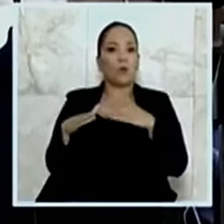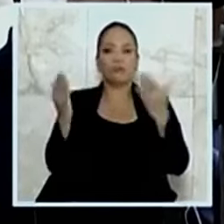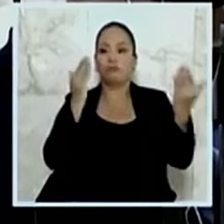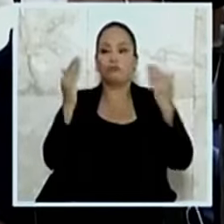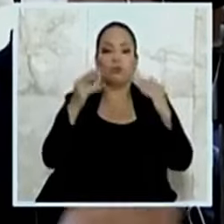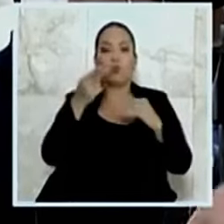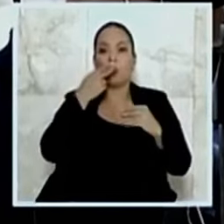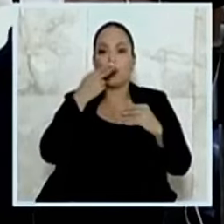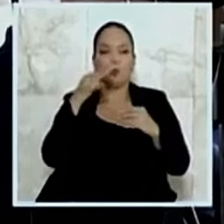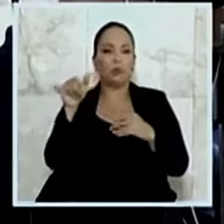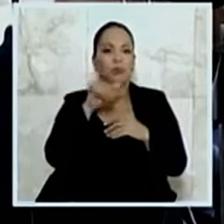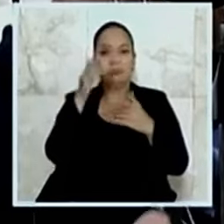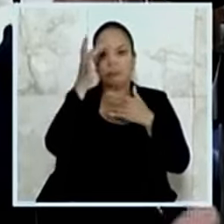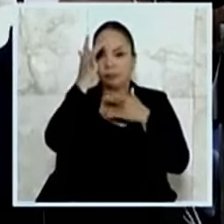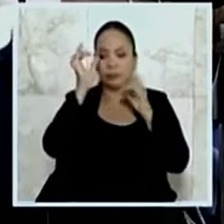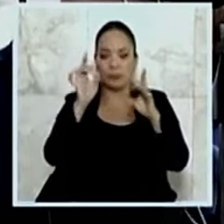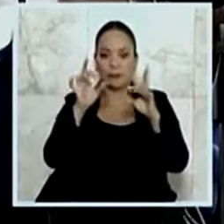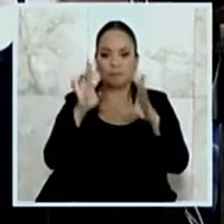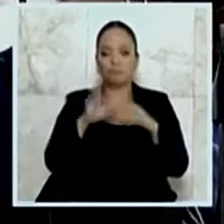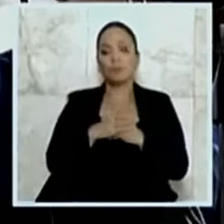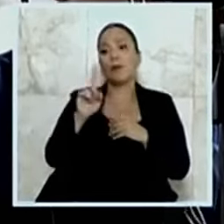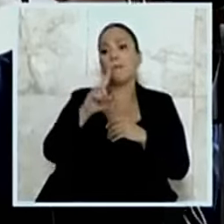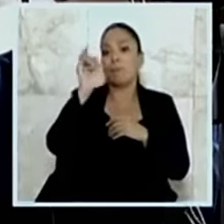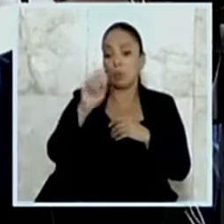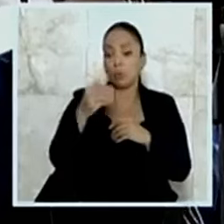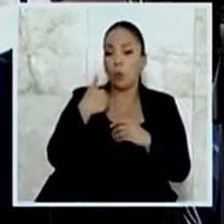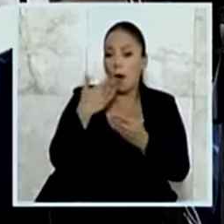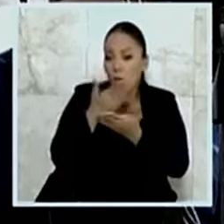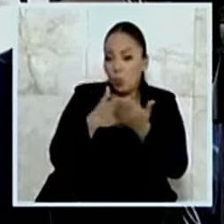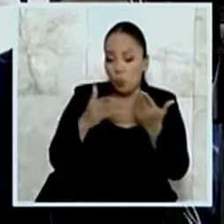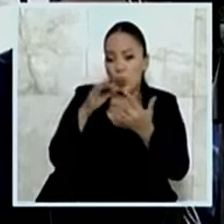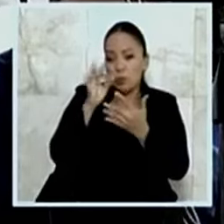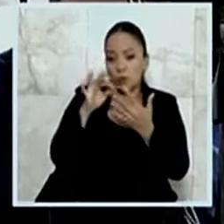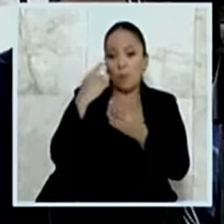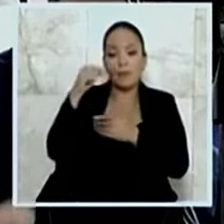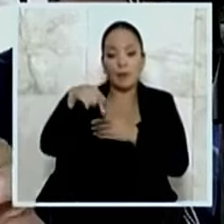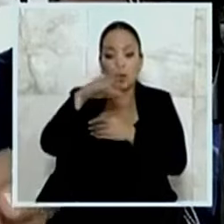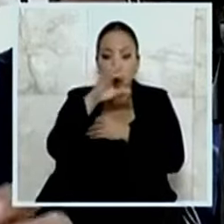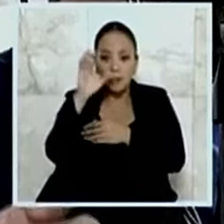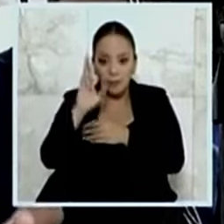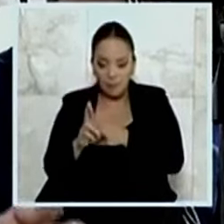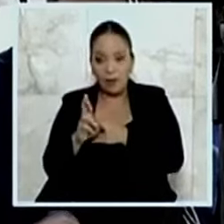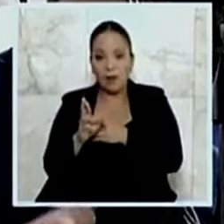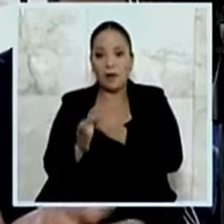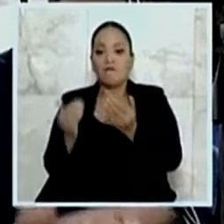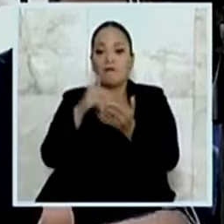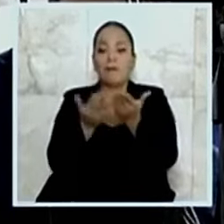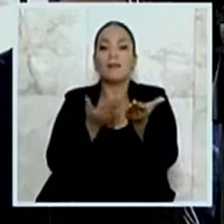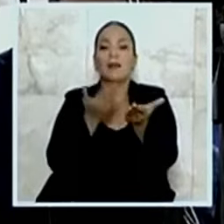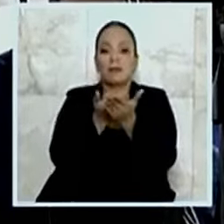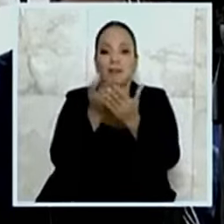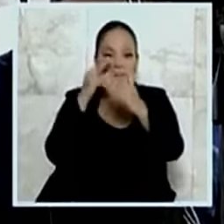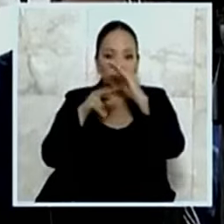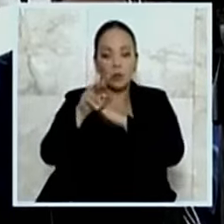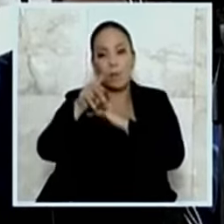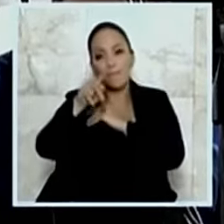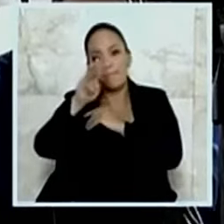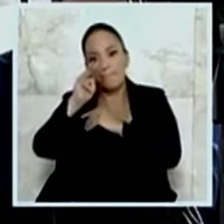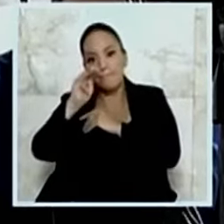ejemplo, también. la diabetes en Costa Rica es y mundialmente ya es equiparada con el tabaco, don